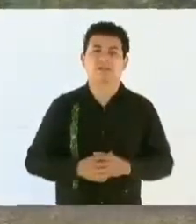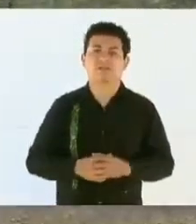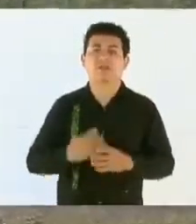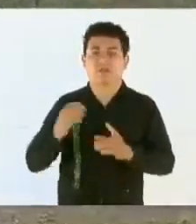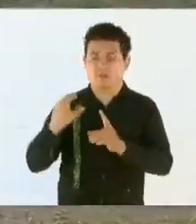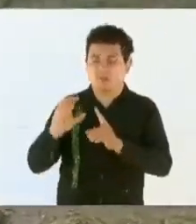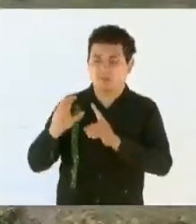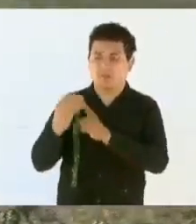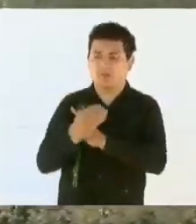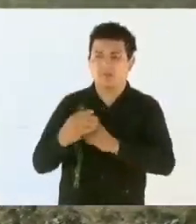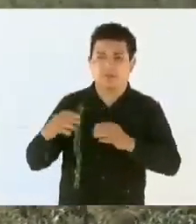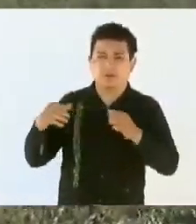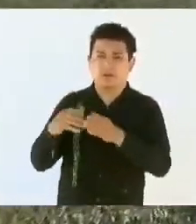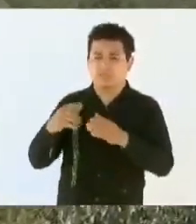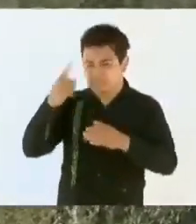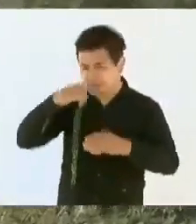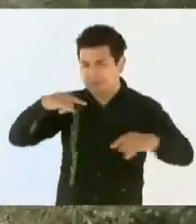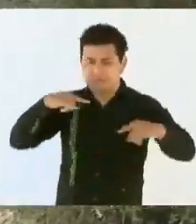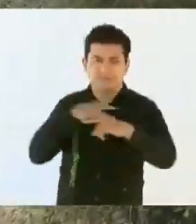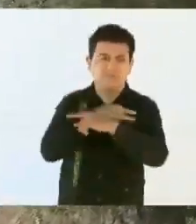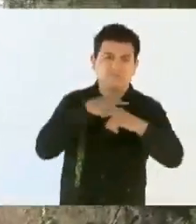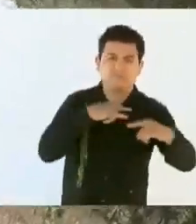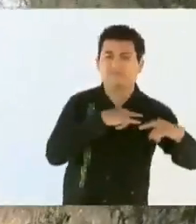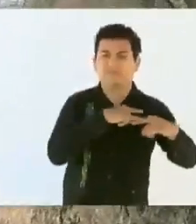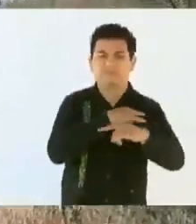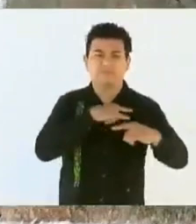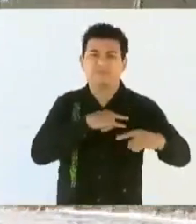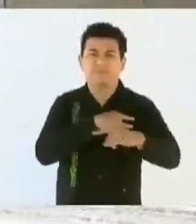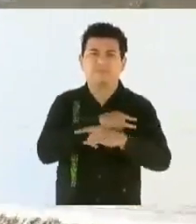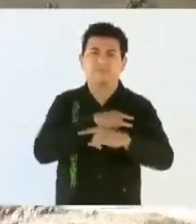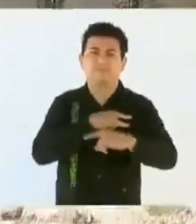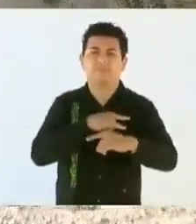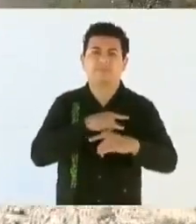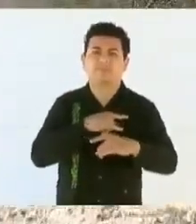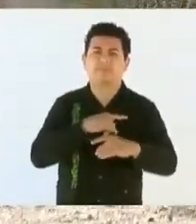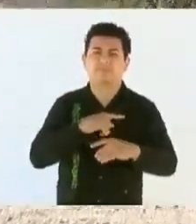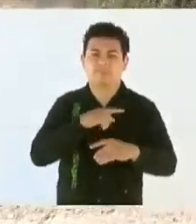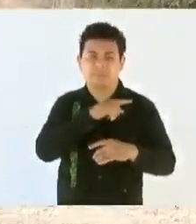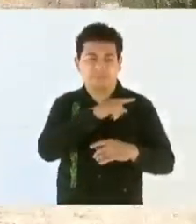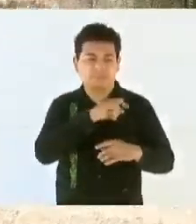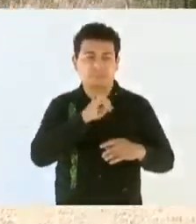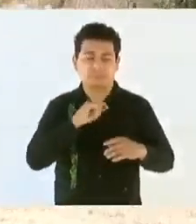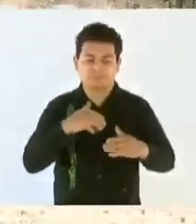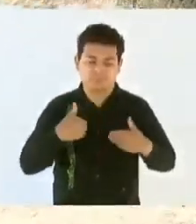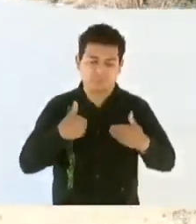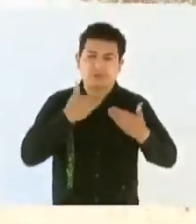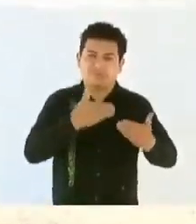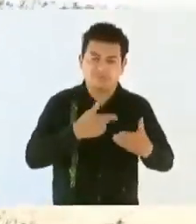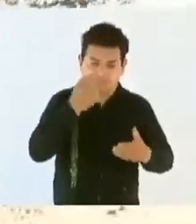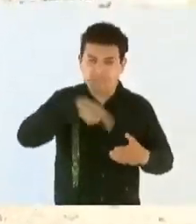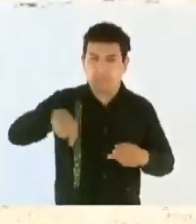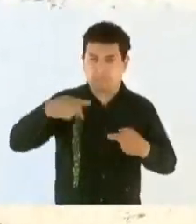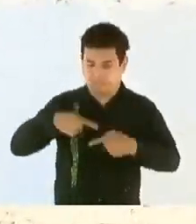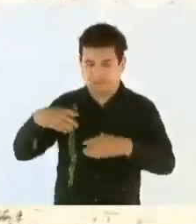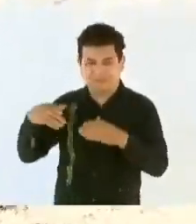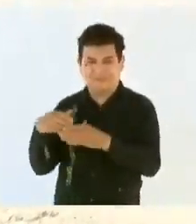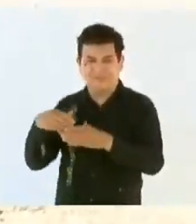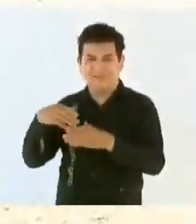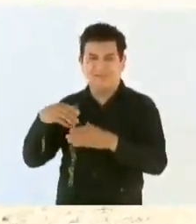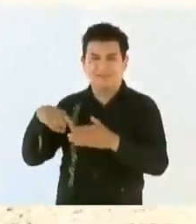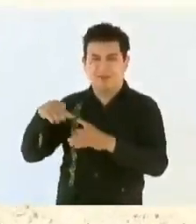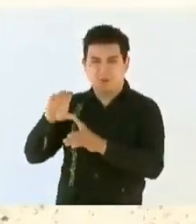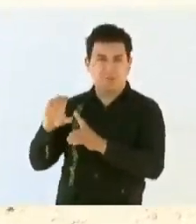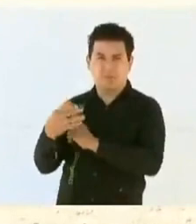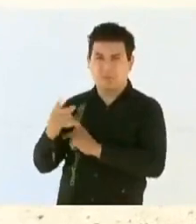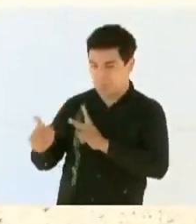Comité Procamino, que atendió la confianza depositada por la Asamblea. Se